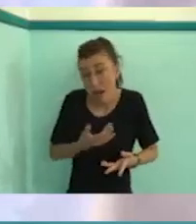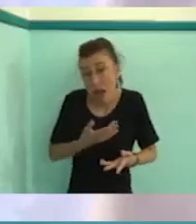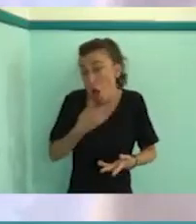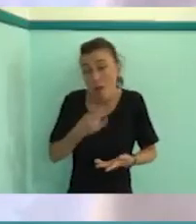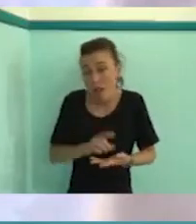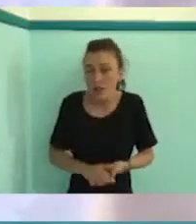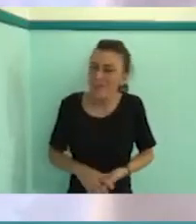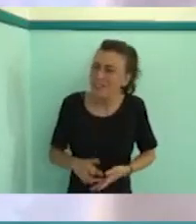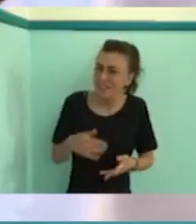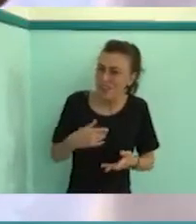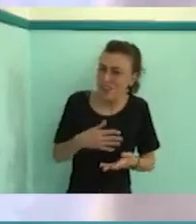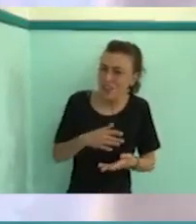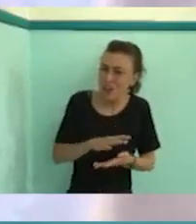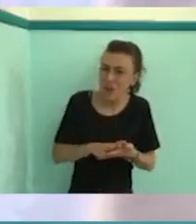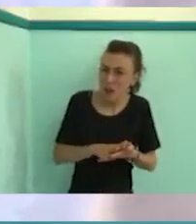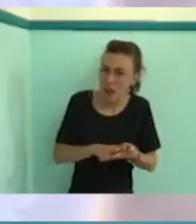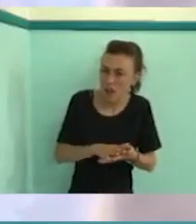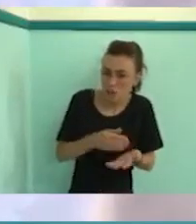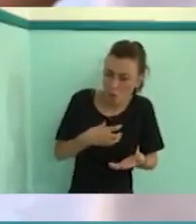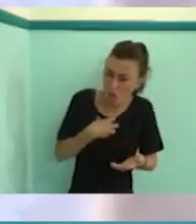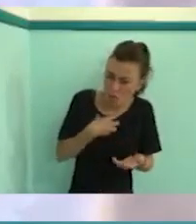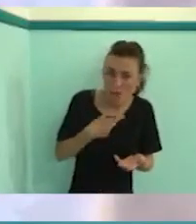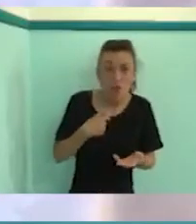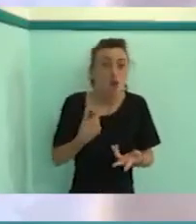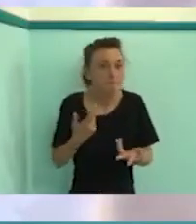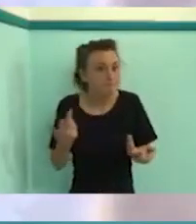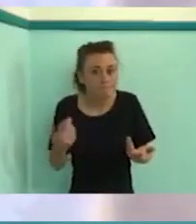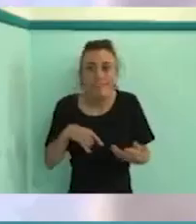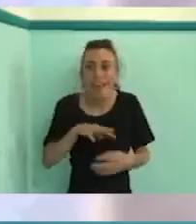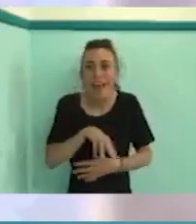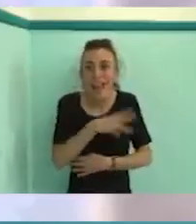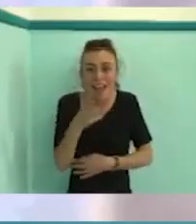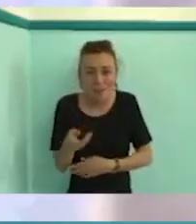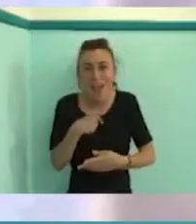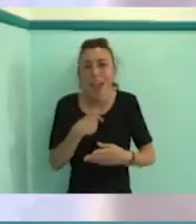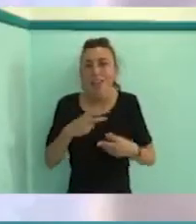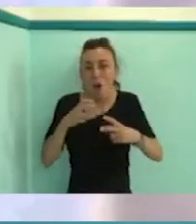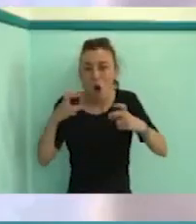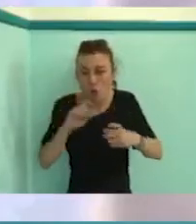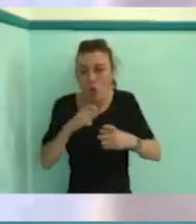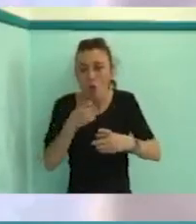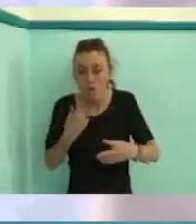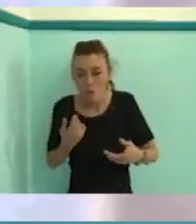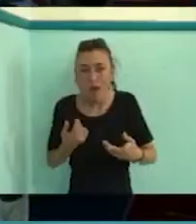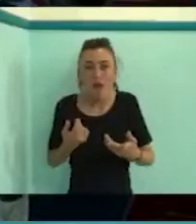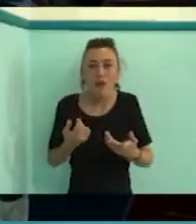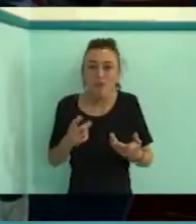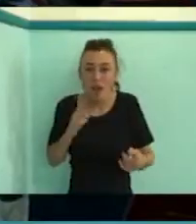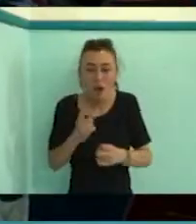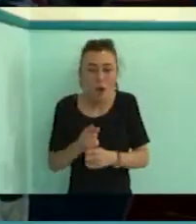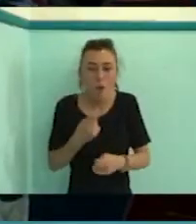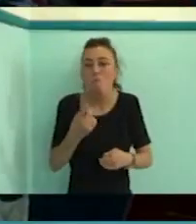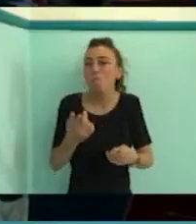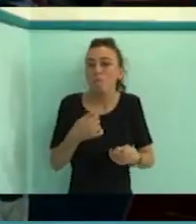feminista antig gordofobia es que lo tengo todo lgtbi Plus es que claro A donde vayas te voy a de huello no a haar De nada entonces es como